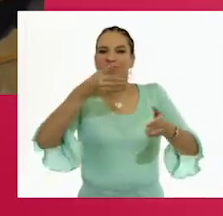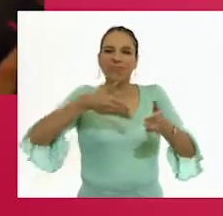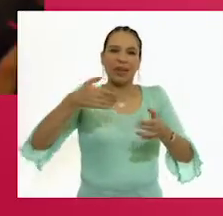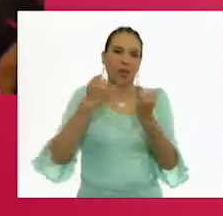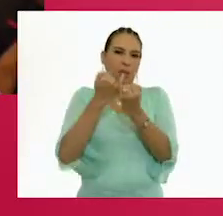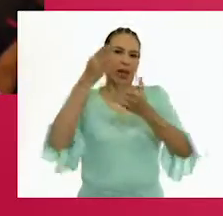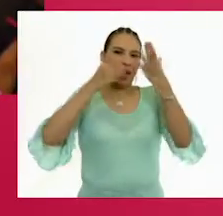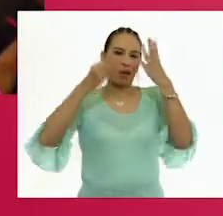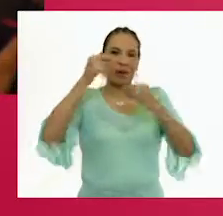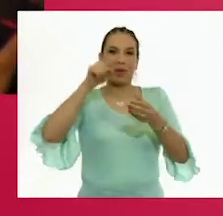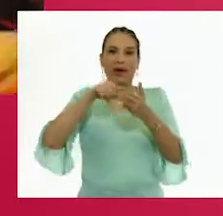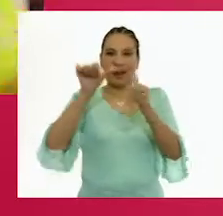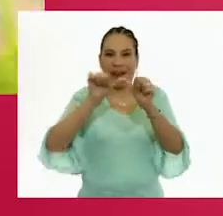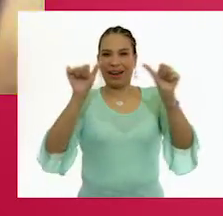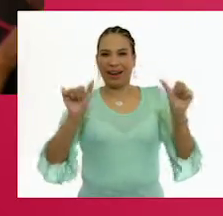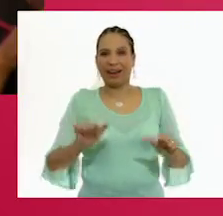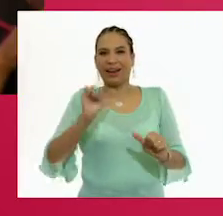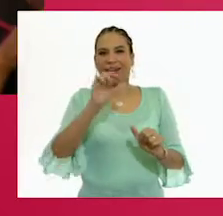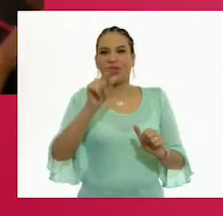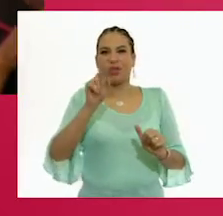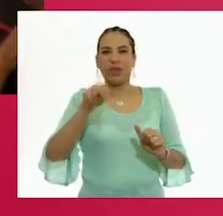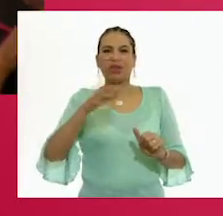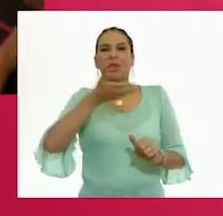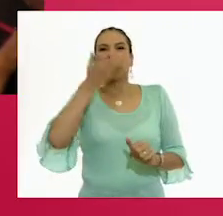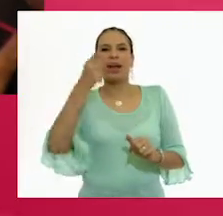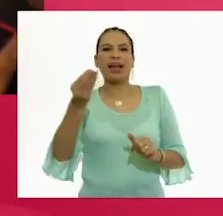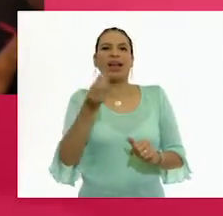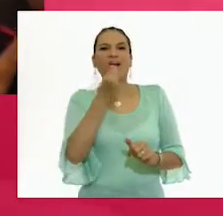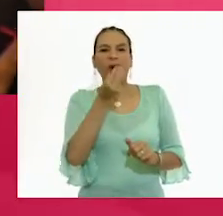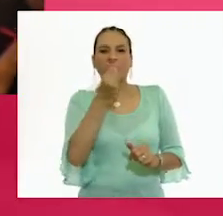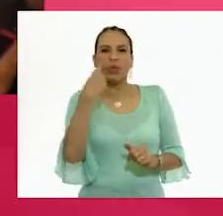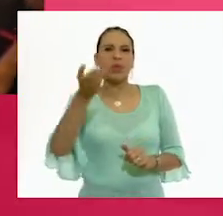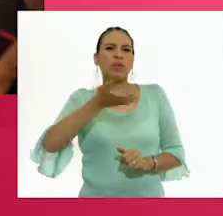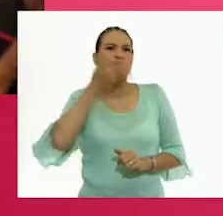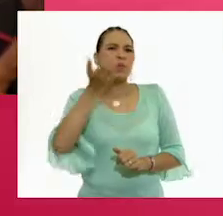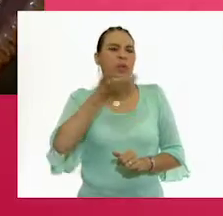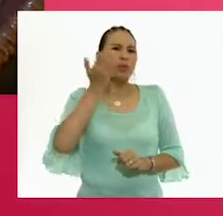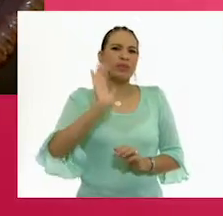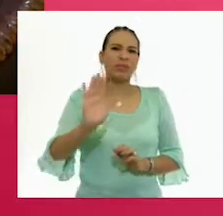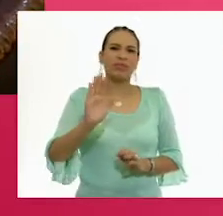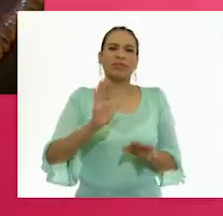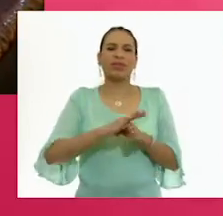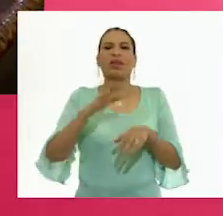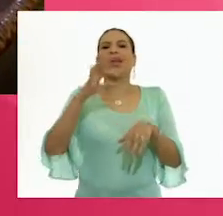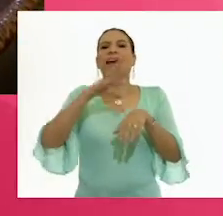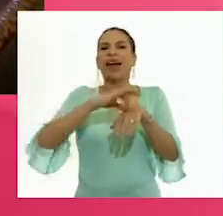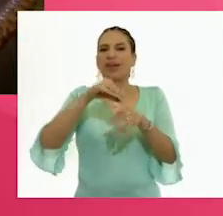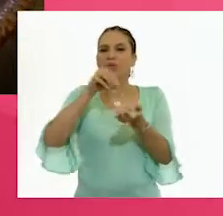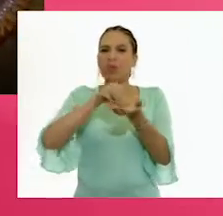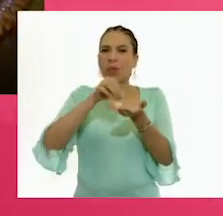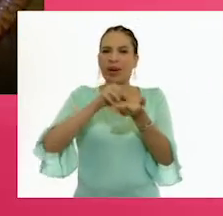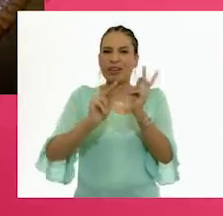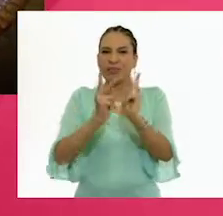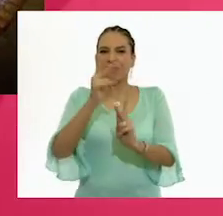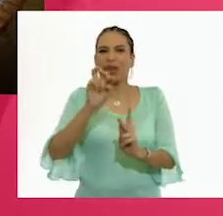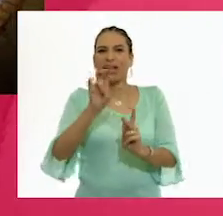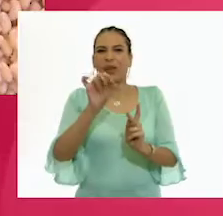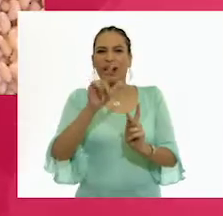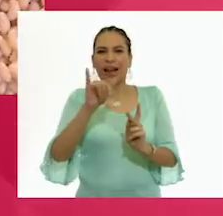Aquí en Actopan es tradicional, la comida tradicional, así como por ejemplo la carne de puerco con verdolaga, las tortitas de